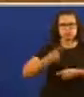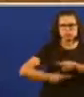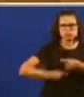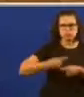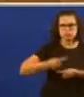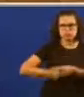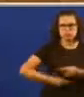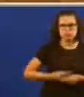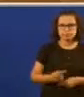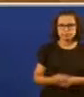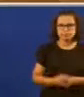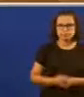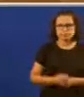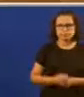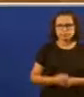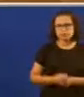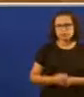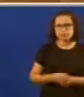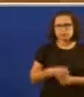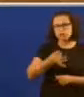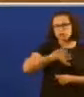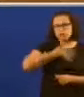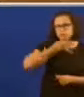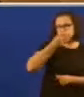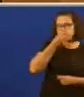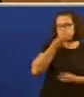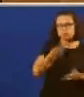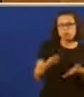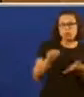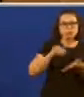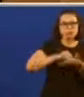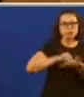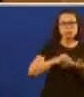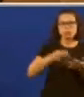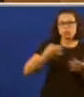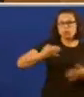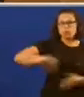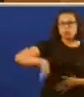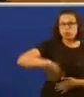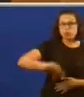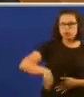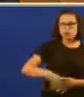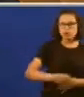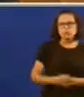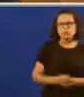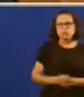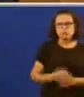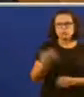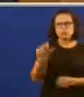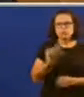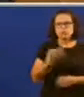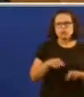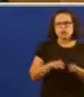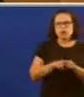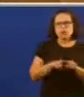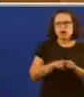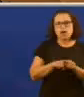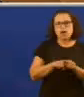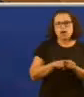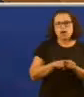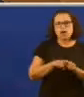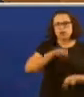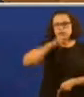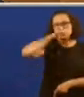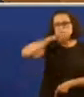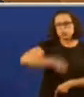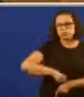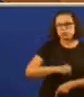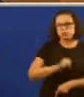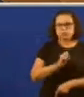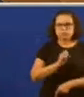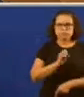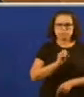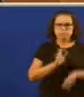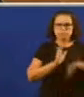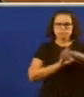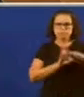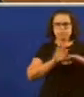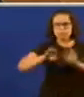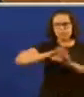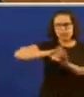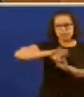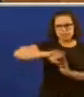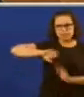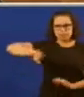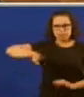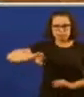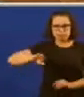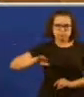A única novidade que nos presentou, pois foi o seu seguidismo desa dereita extrema e que se instalou